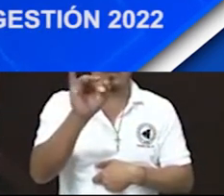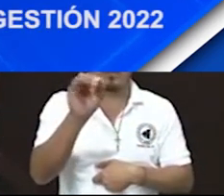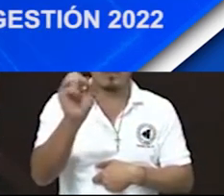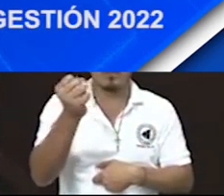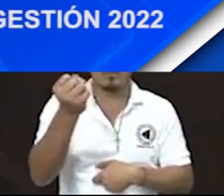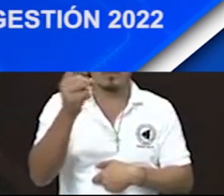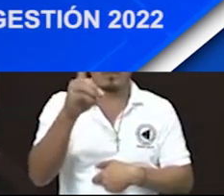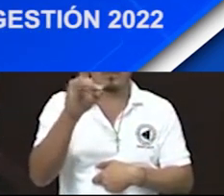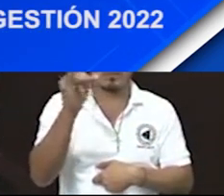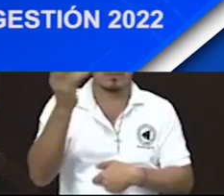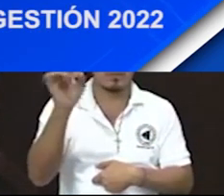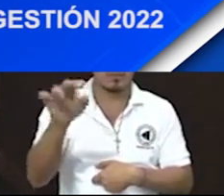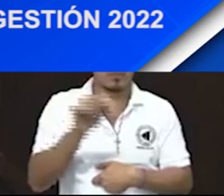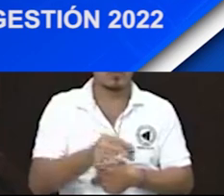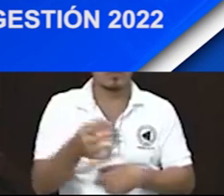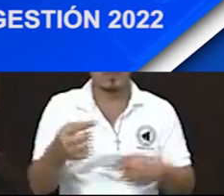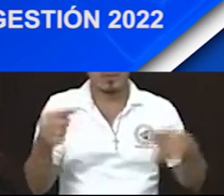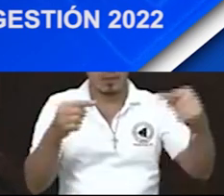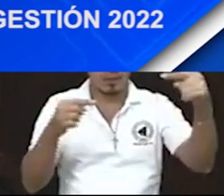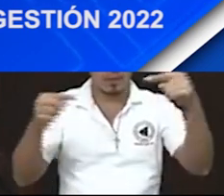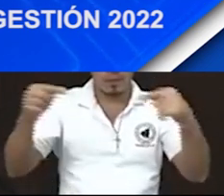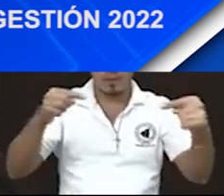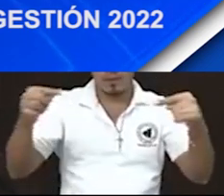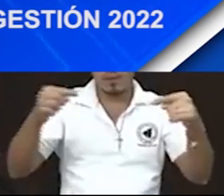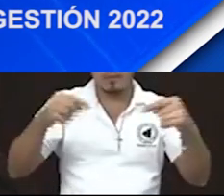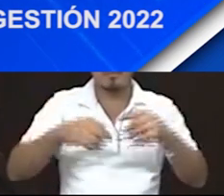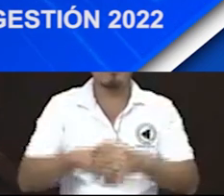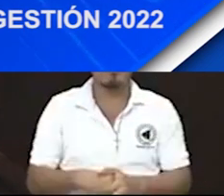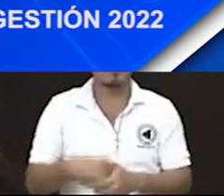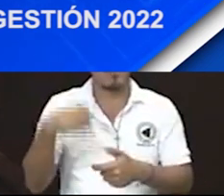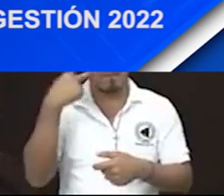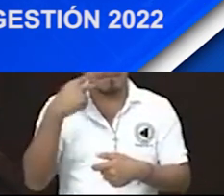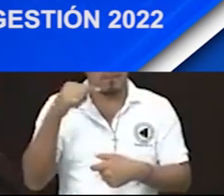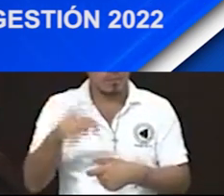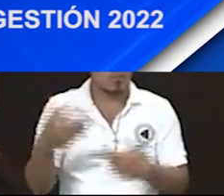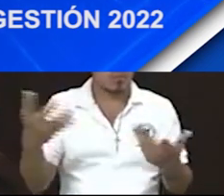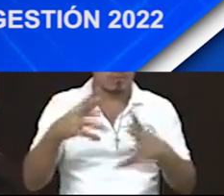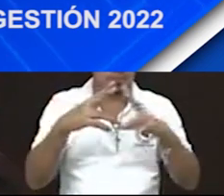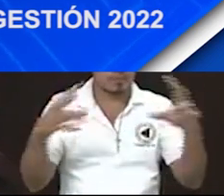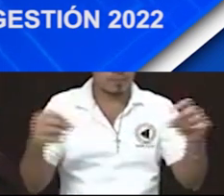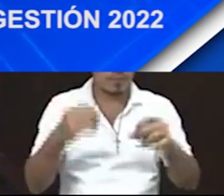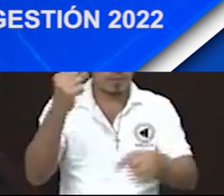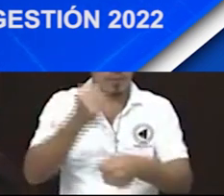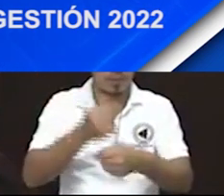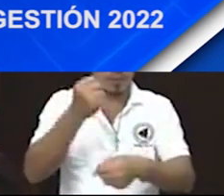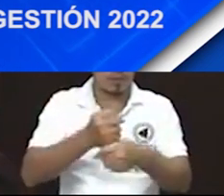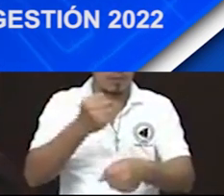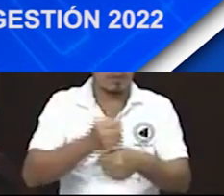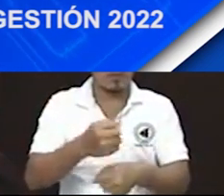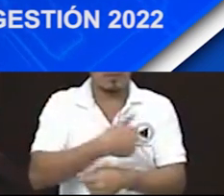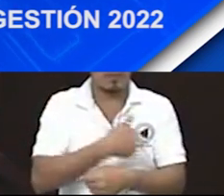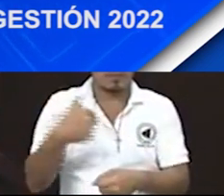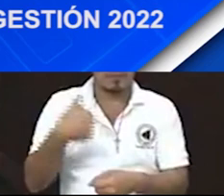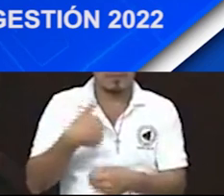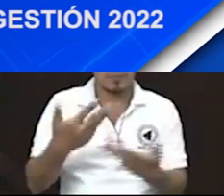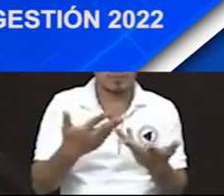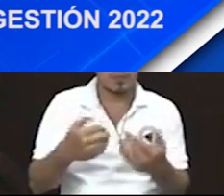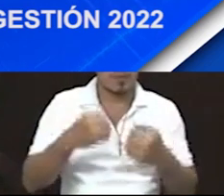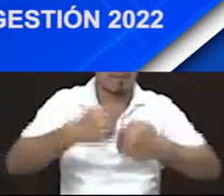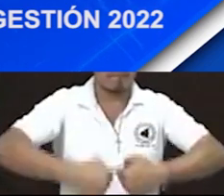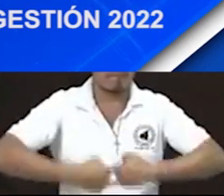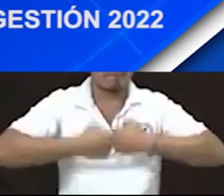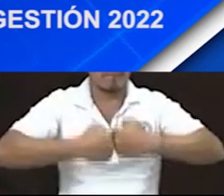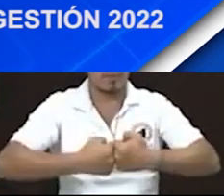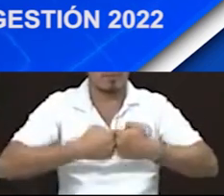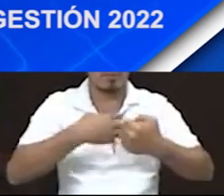estratégicas y se le reconoce el compromiso y esfuerzo que ha realizado para